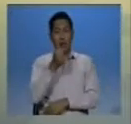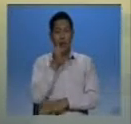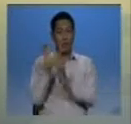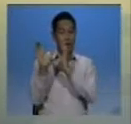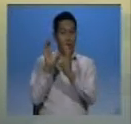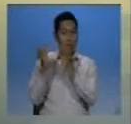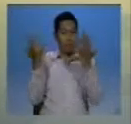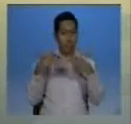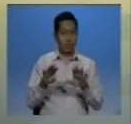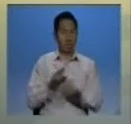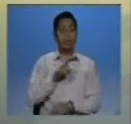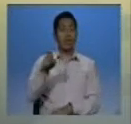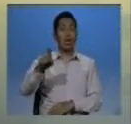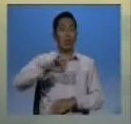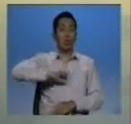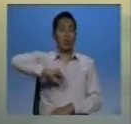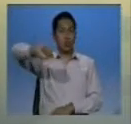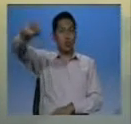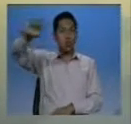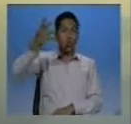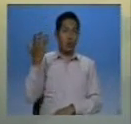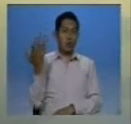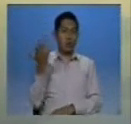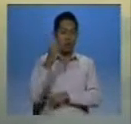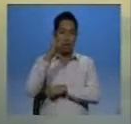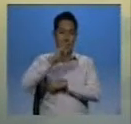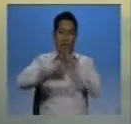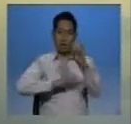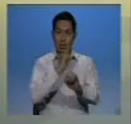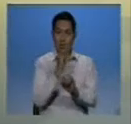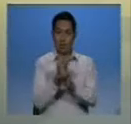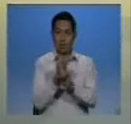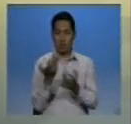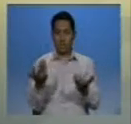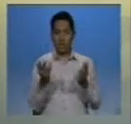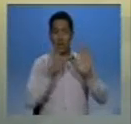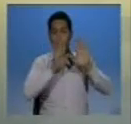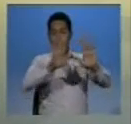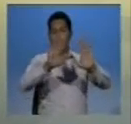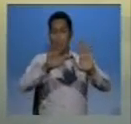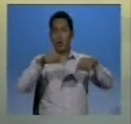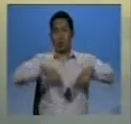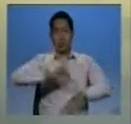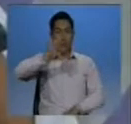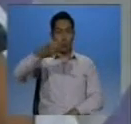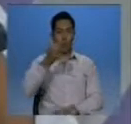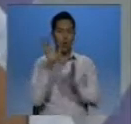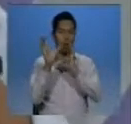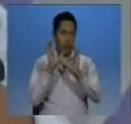viaje internacional que debe cumplir en pocas horas y al paro nacional que se desarrollará este día jueves.